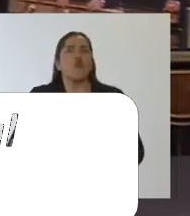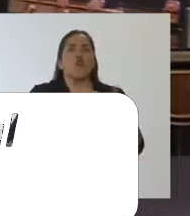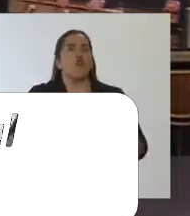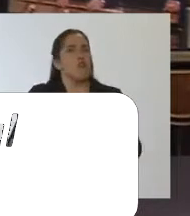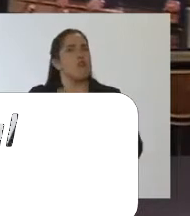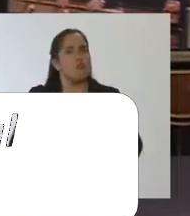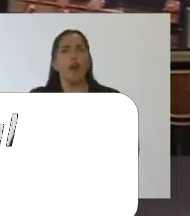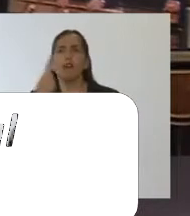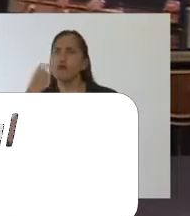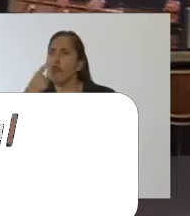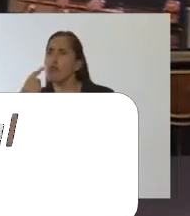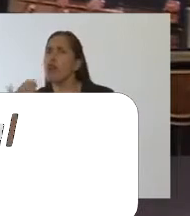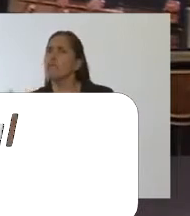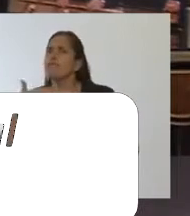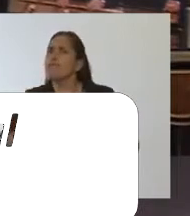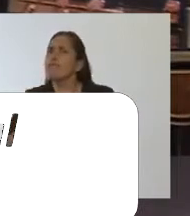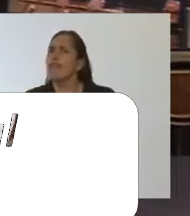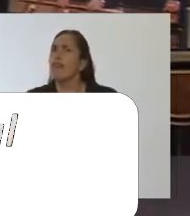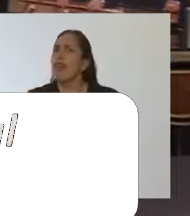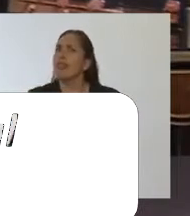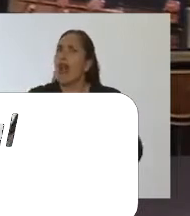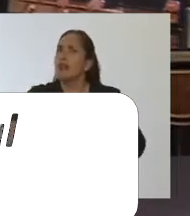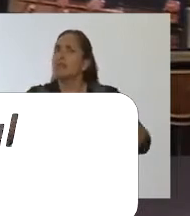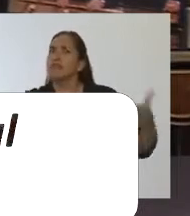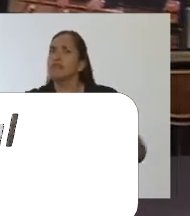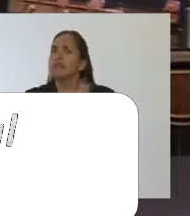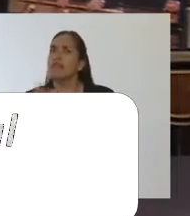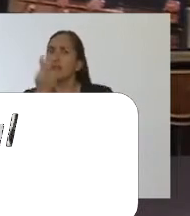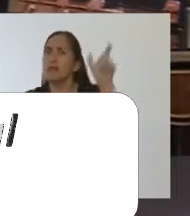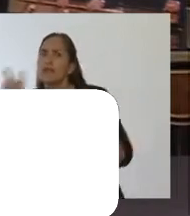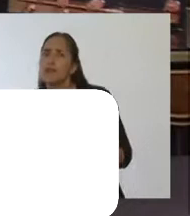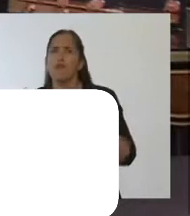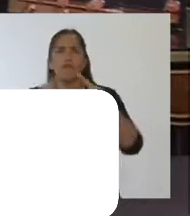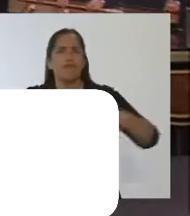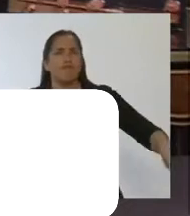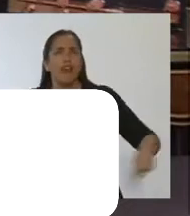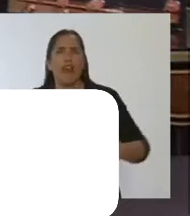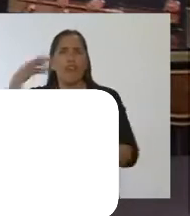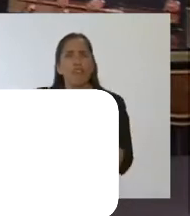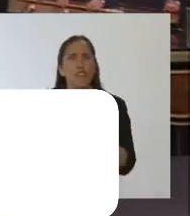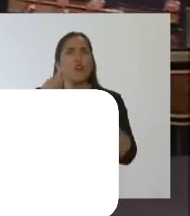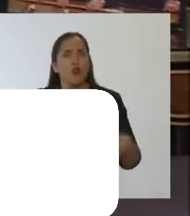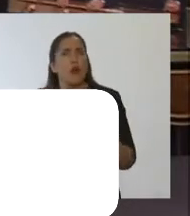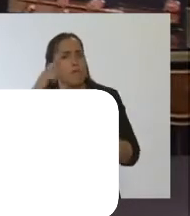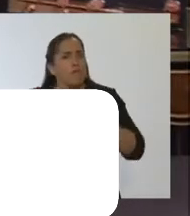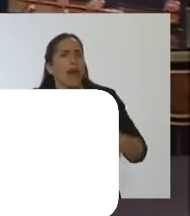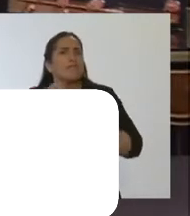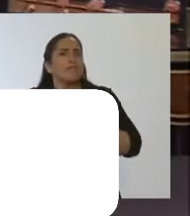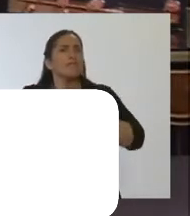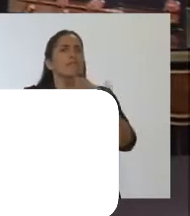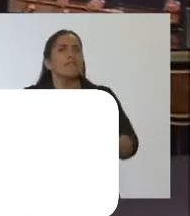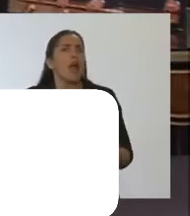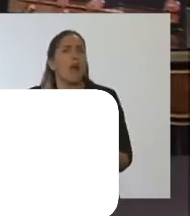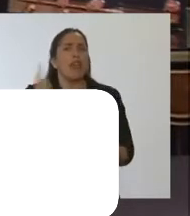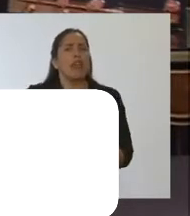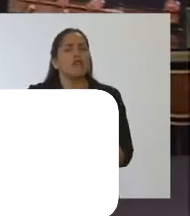seguir monitoreando al instante la evolución de esta pandemia para actualizar y tomar las medidas que hagan falta. Somos la